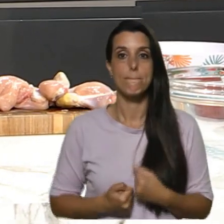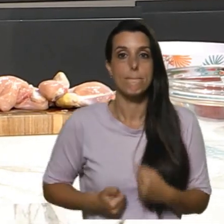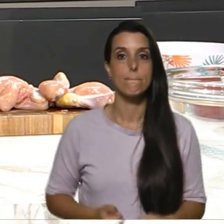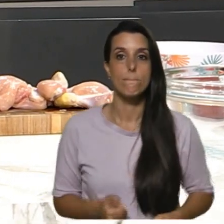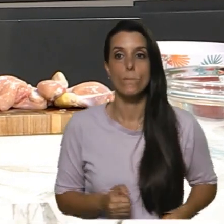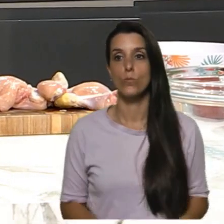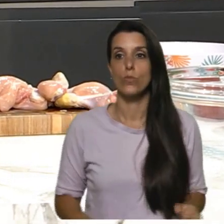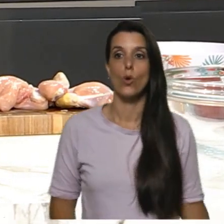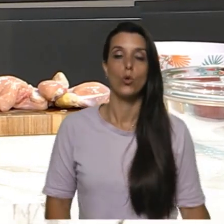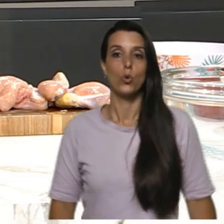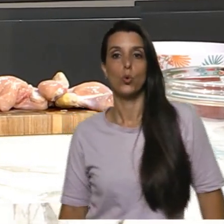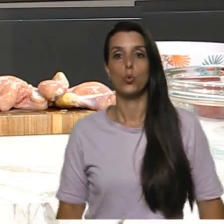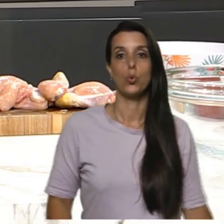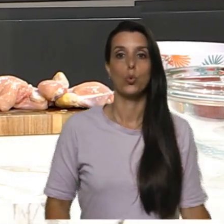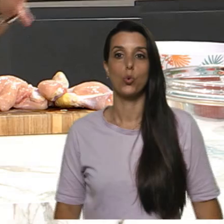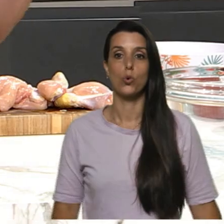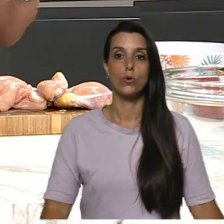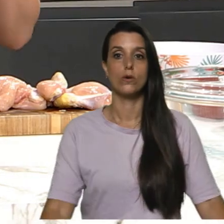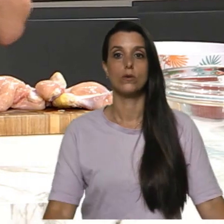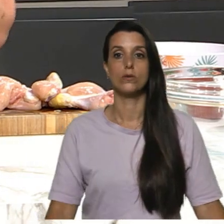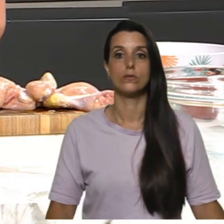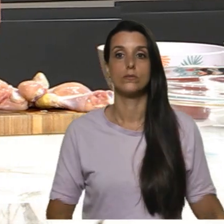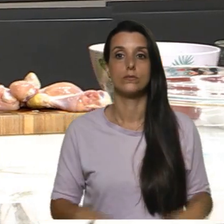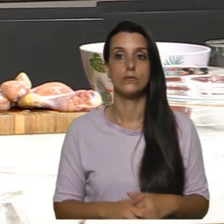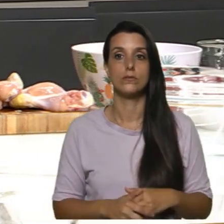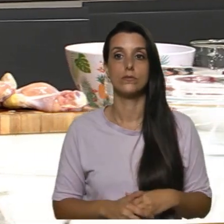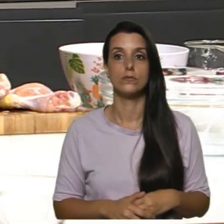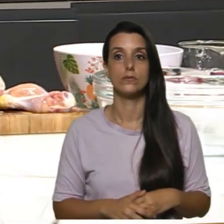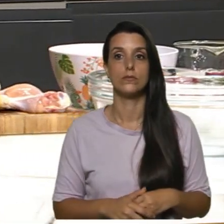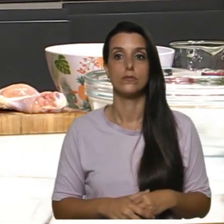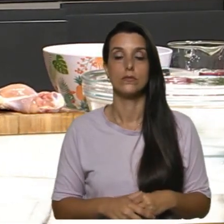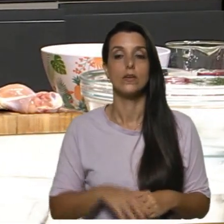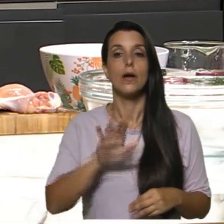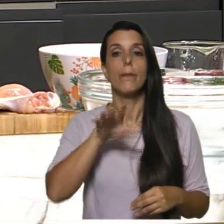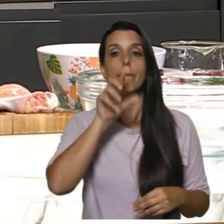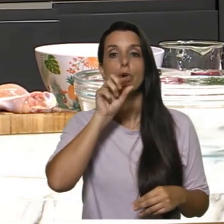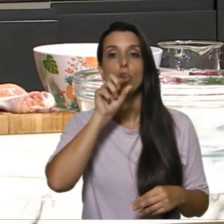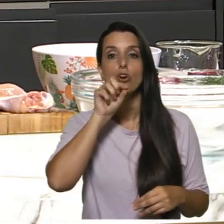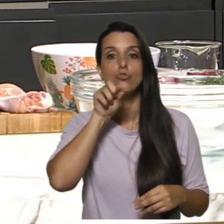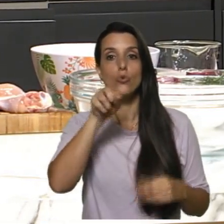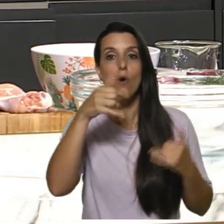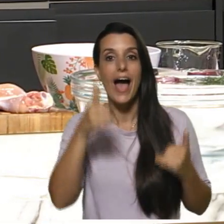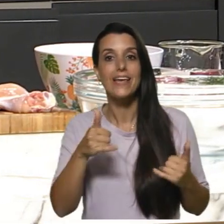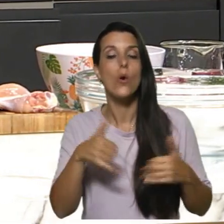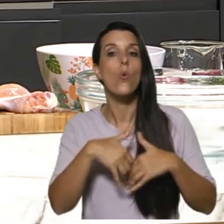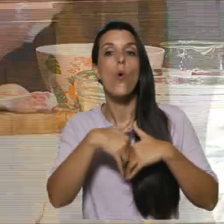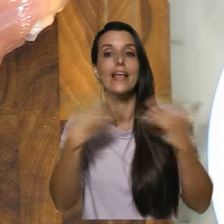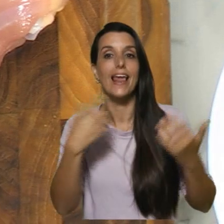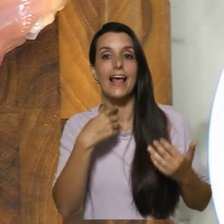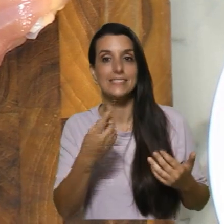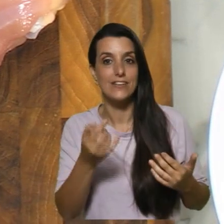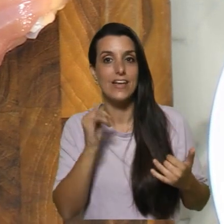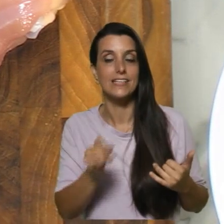haciendo ahí. Y acá voy a ir calentando el sartén y tengo acá muslitos de pollo, patitas de pollo, lo que vos tengas, cualquiera te sirve,